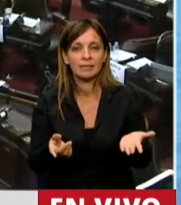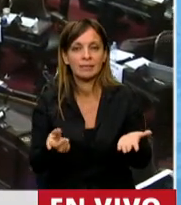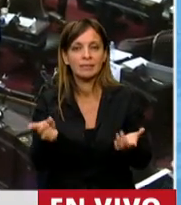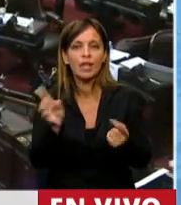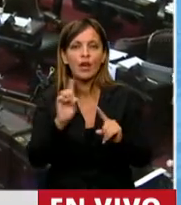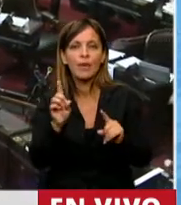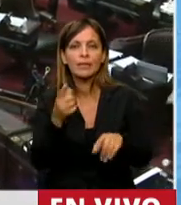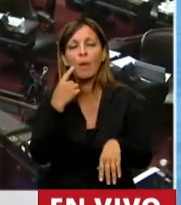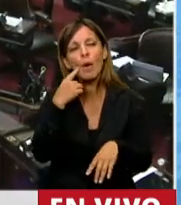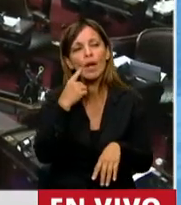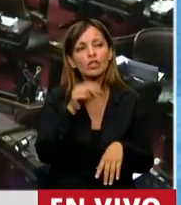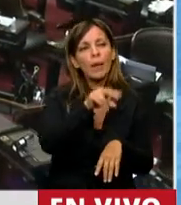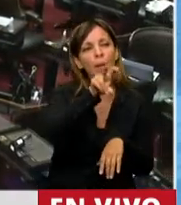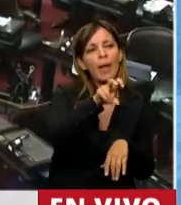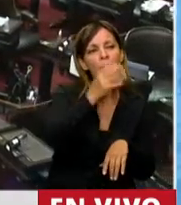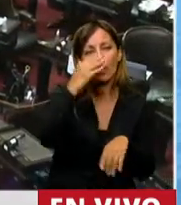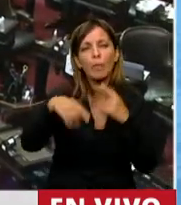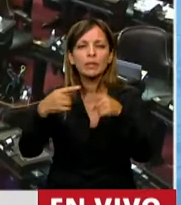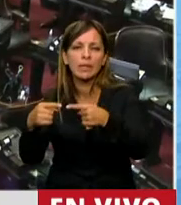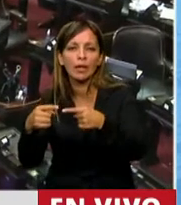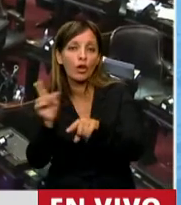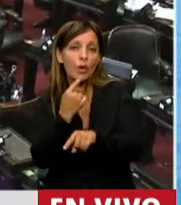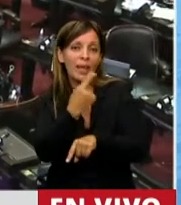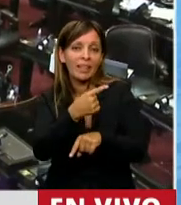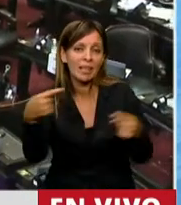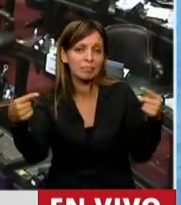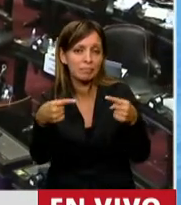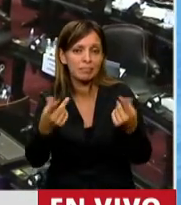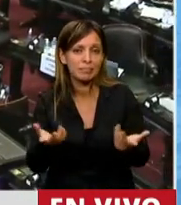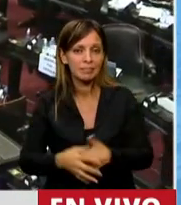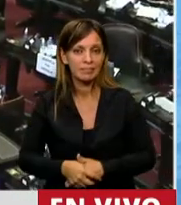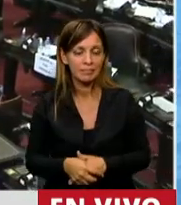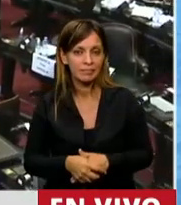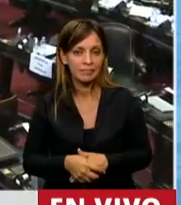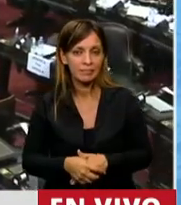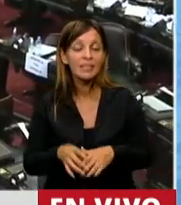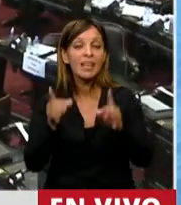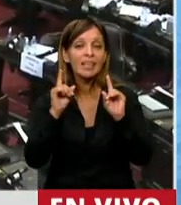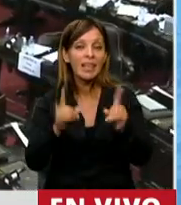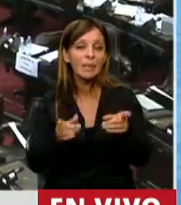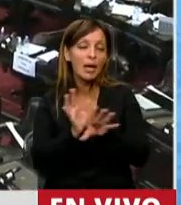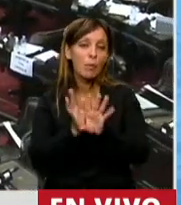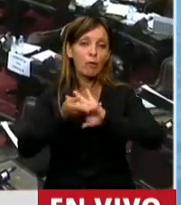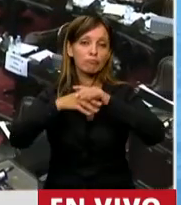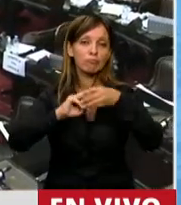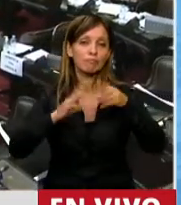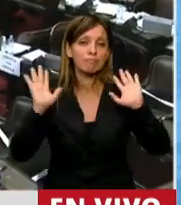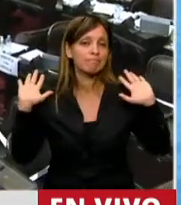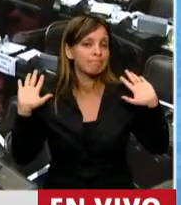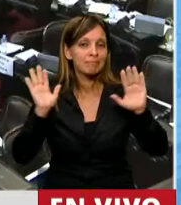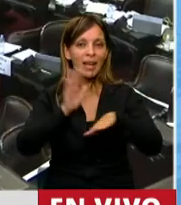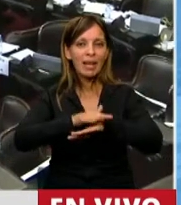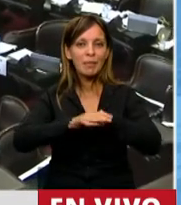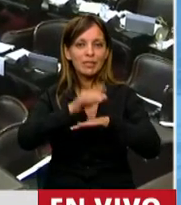a agarrar esto total, después vamos a seguir. No, es incompatible. Y además es liberatorio para el Estado de la